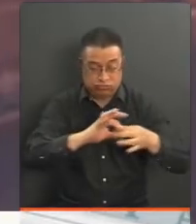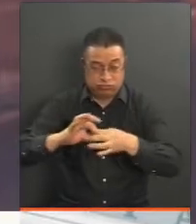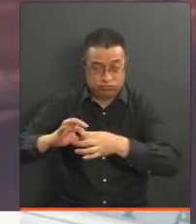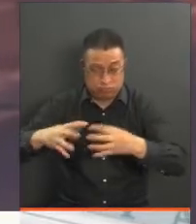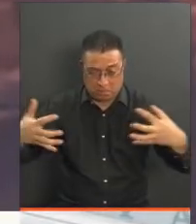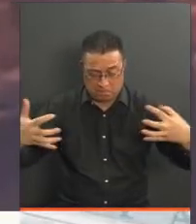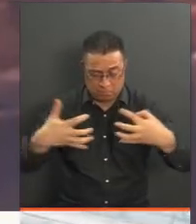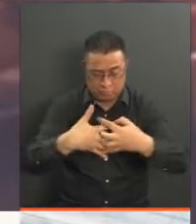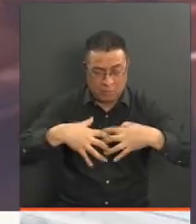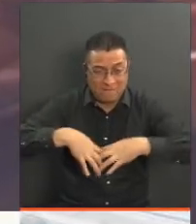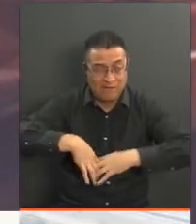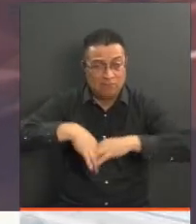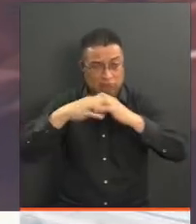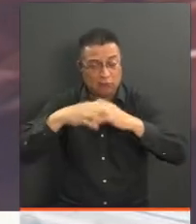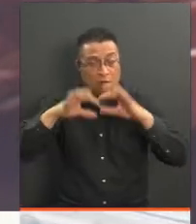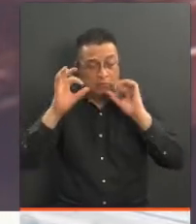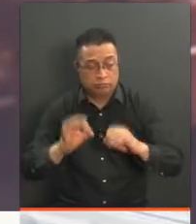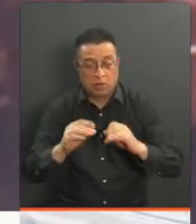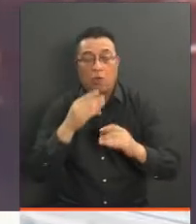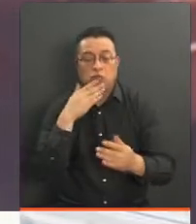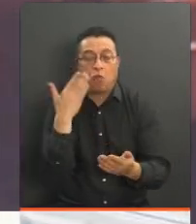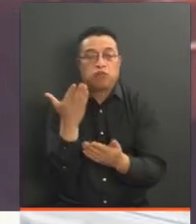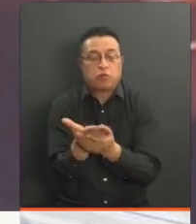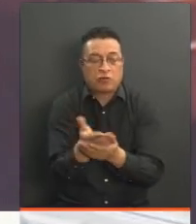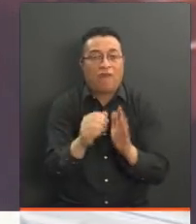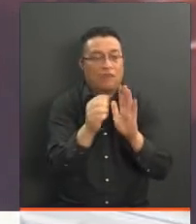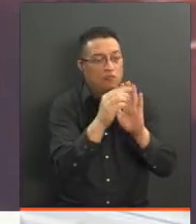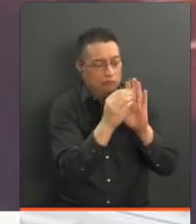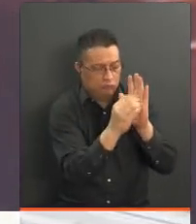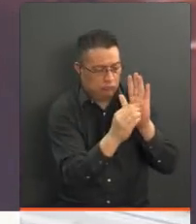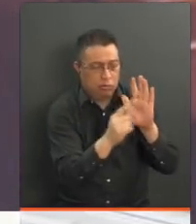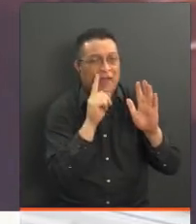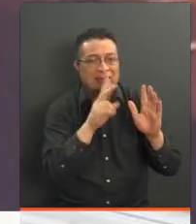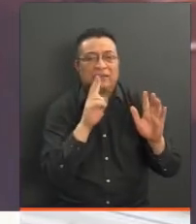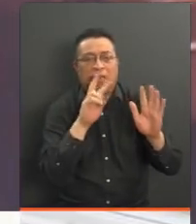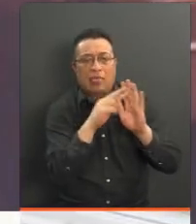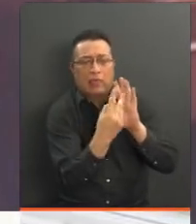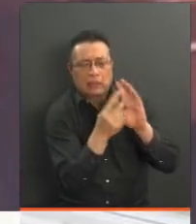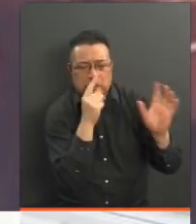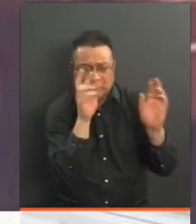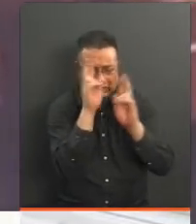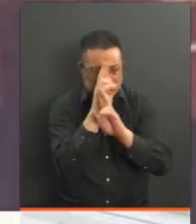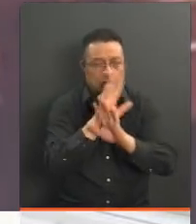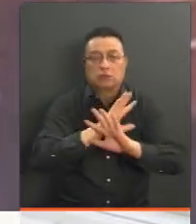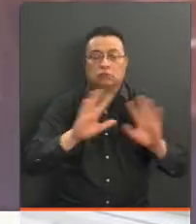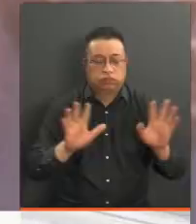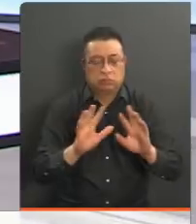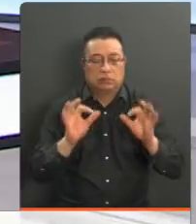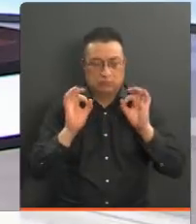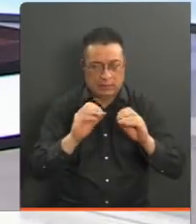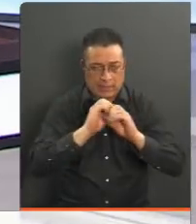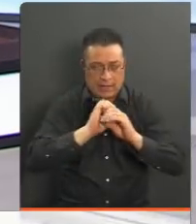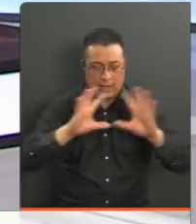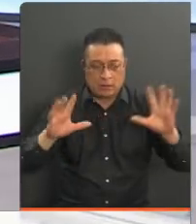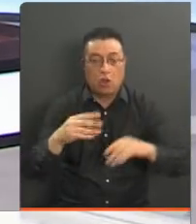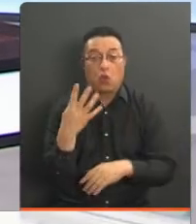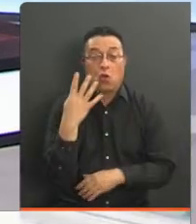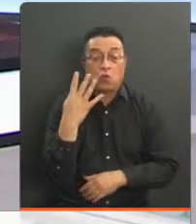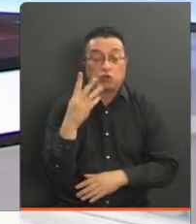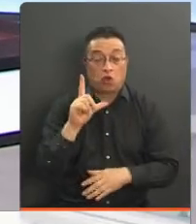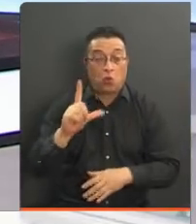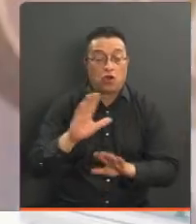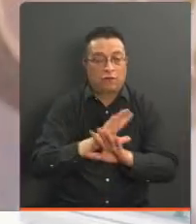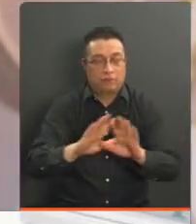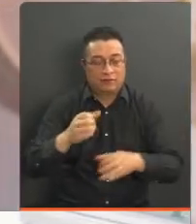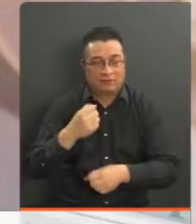que entregar una propuesta, un borrador sin contradicciones. Así que esa parte ya comienza, y recordemos que 4 de julio termina el trabajo de la convención y